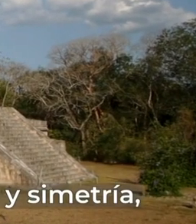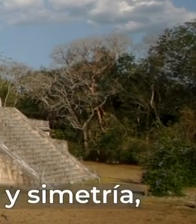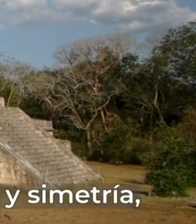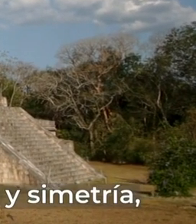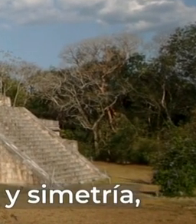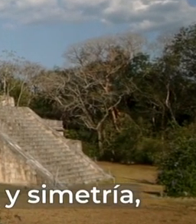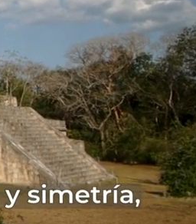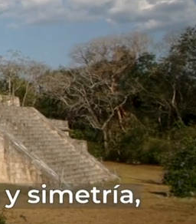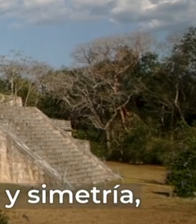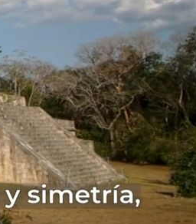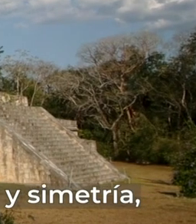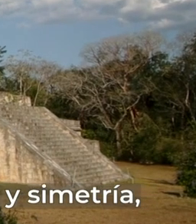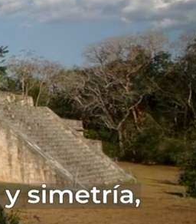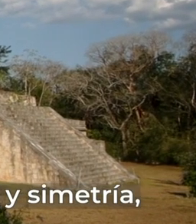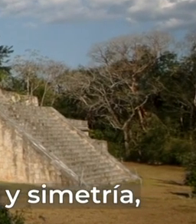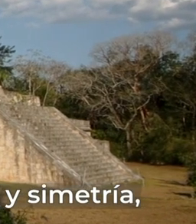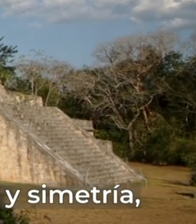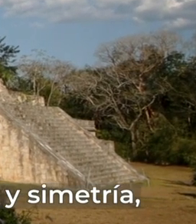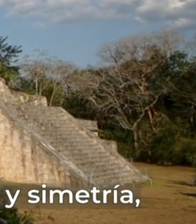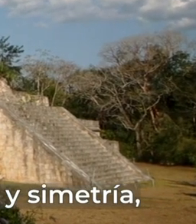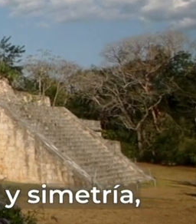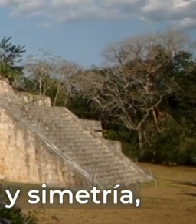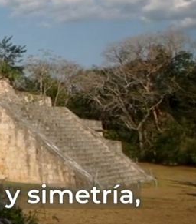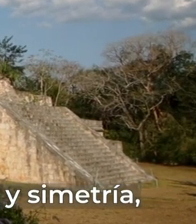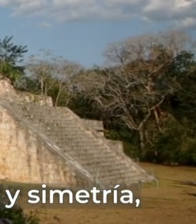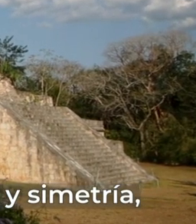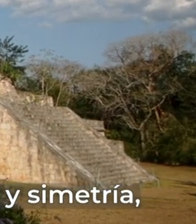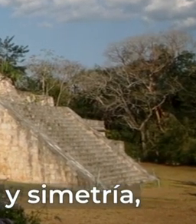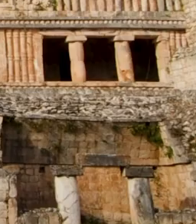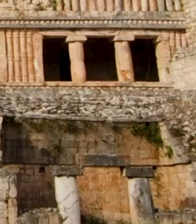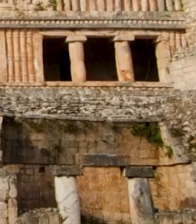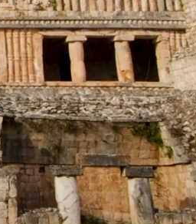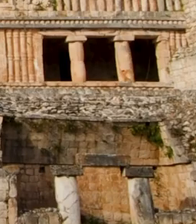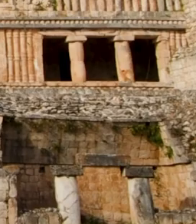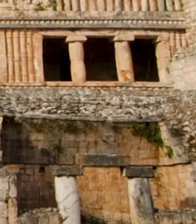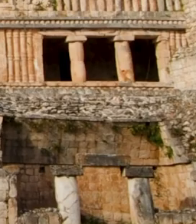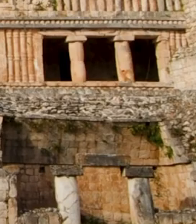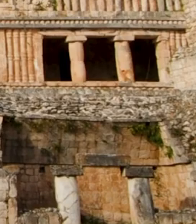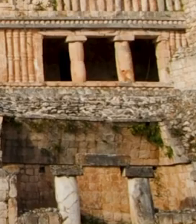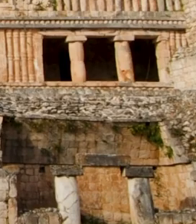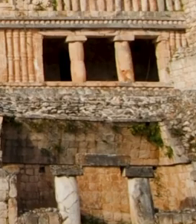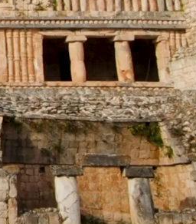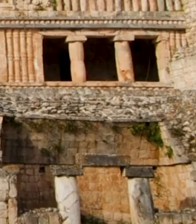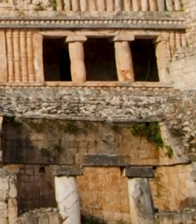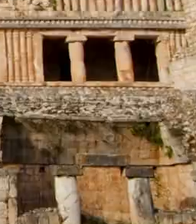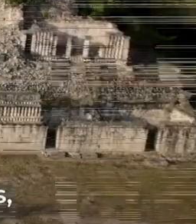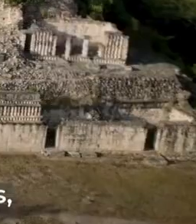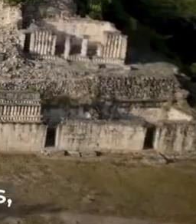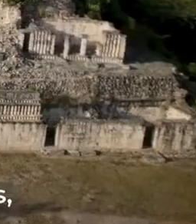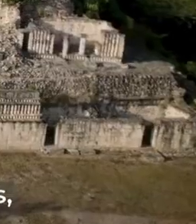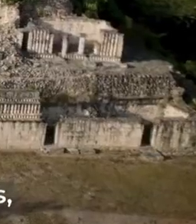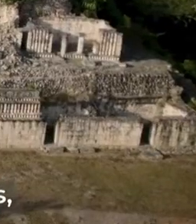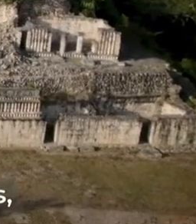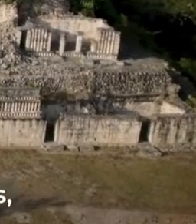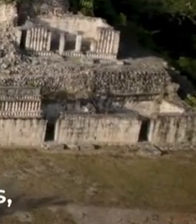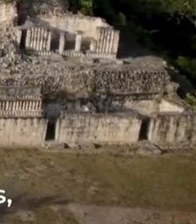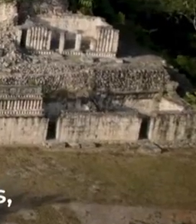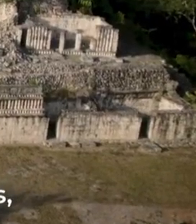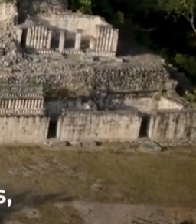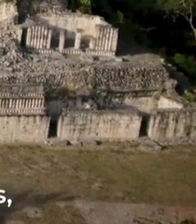De entre sus edificios, de excepcional elegancia y simetría, destaca el Gran Palacio, una